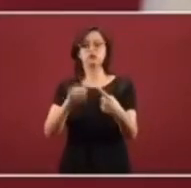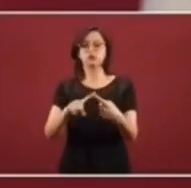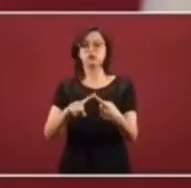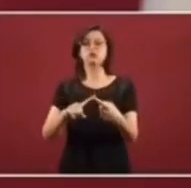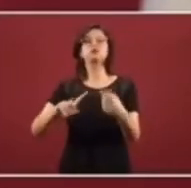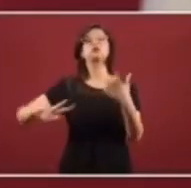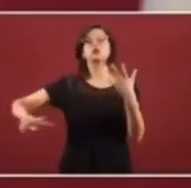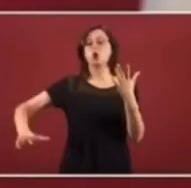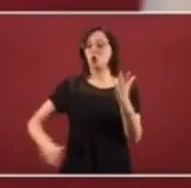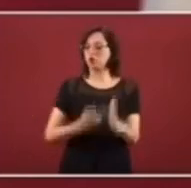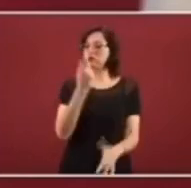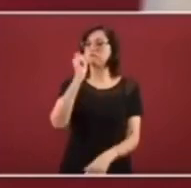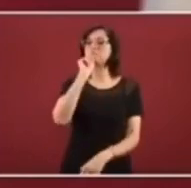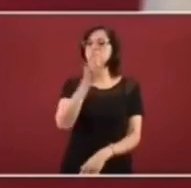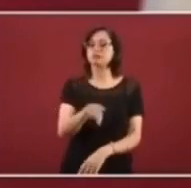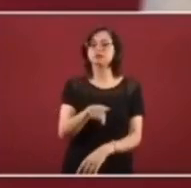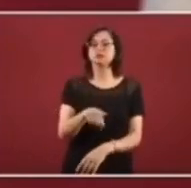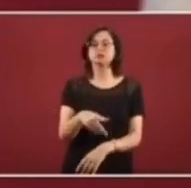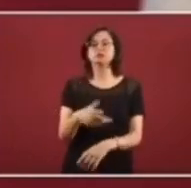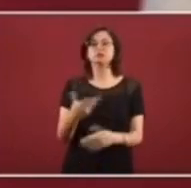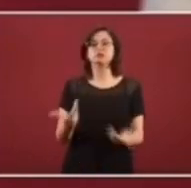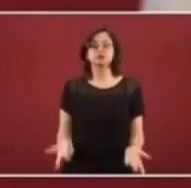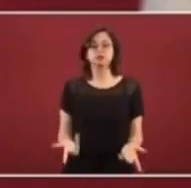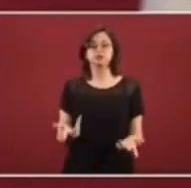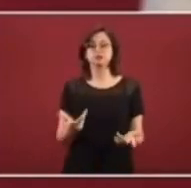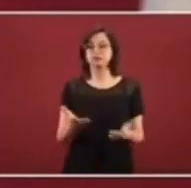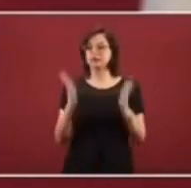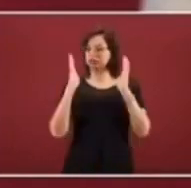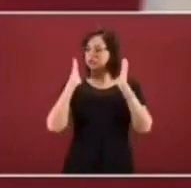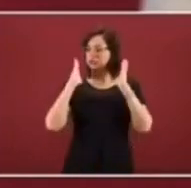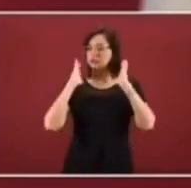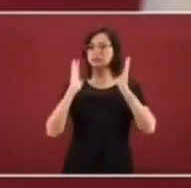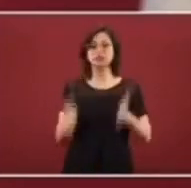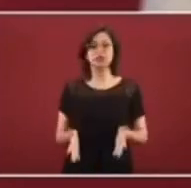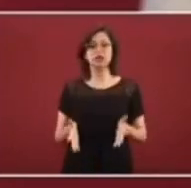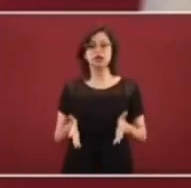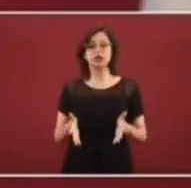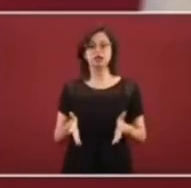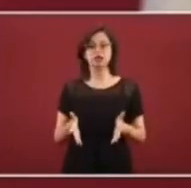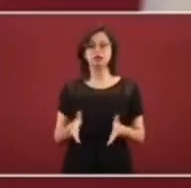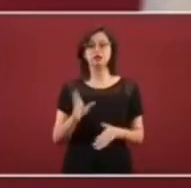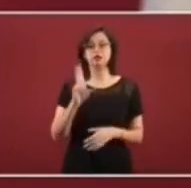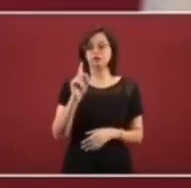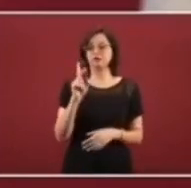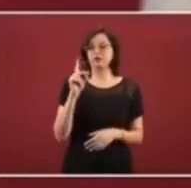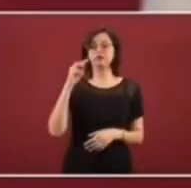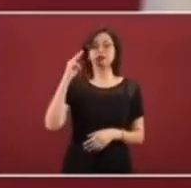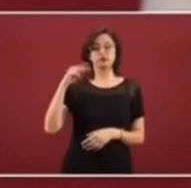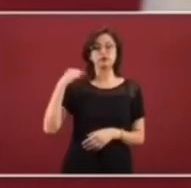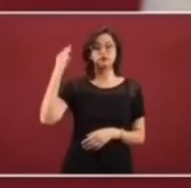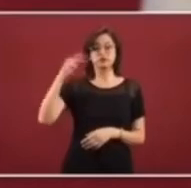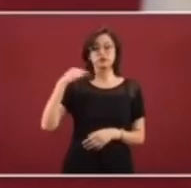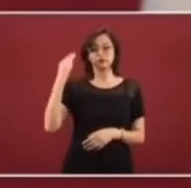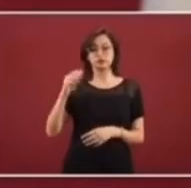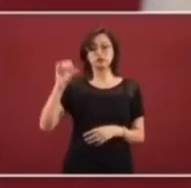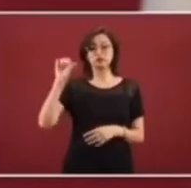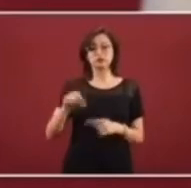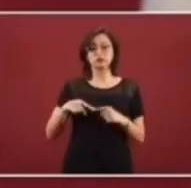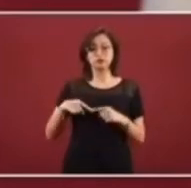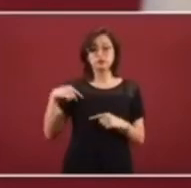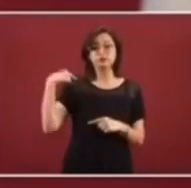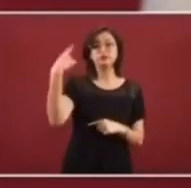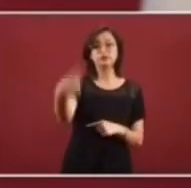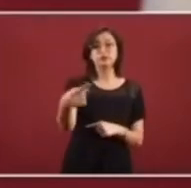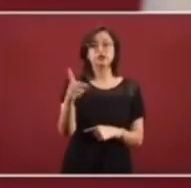ya publicada es se ordena la suspensión inmediata desde el 30 de marzo, hoy, y hasta el 30 de